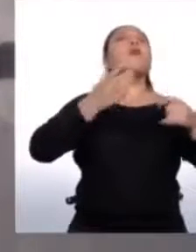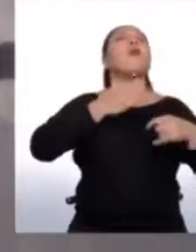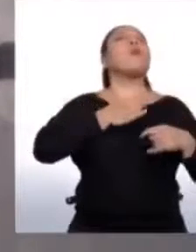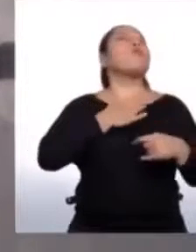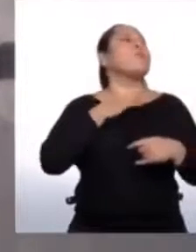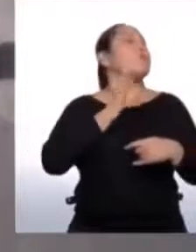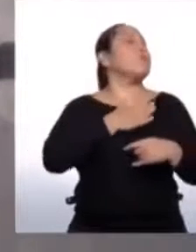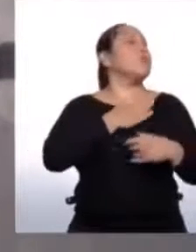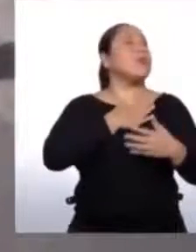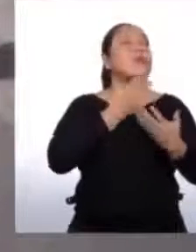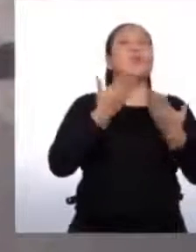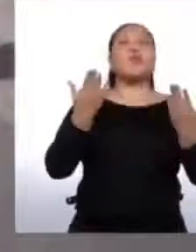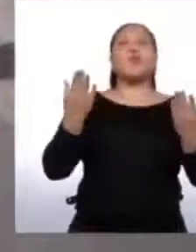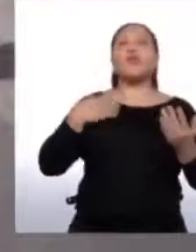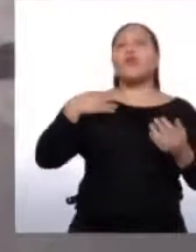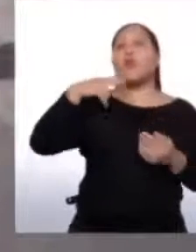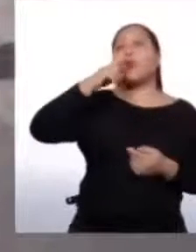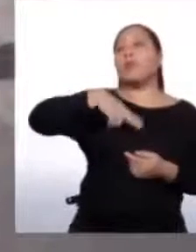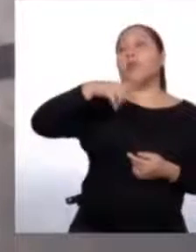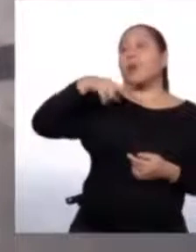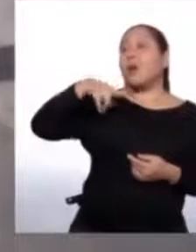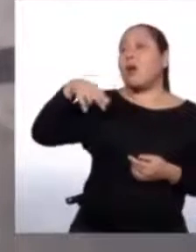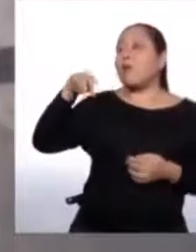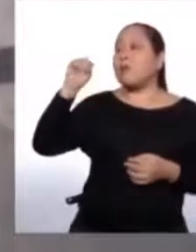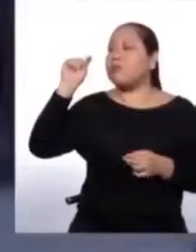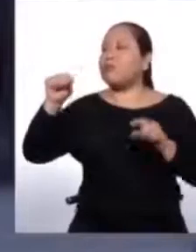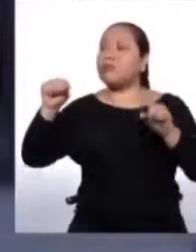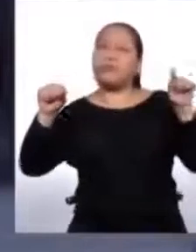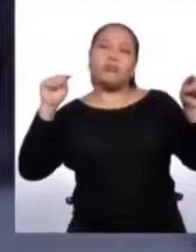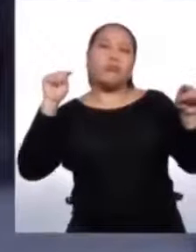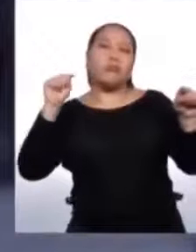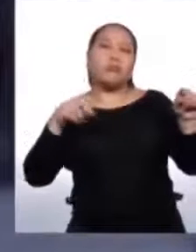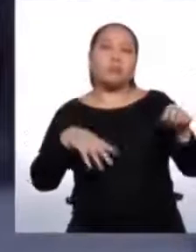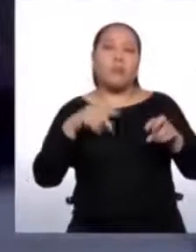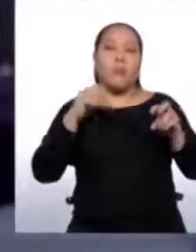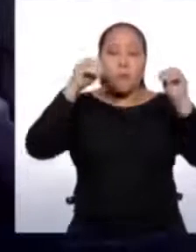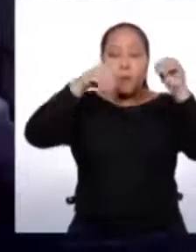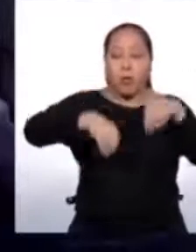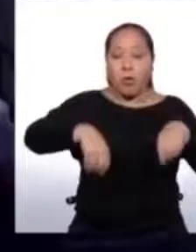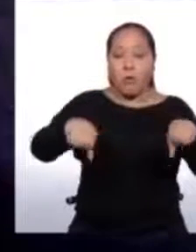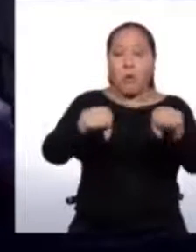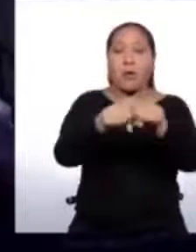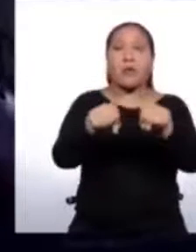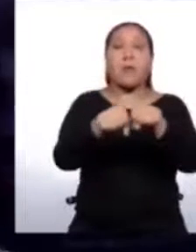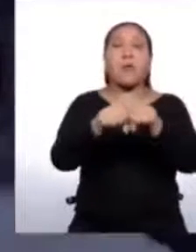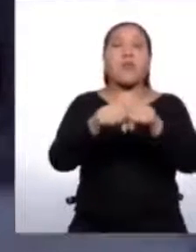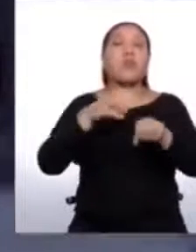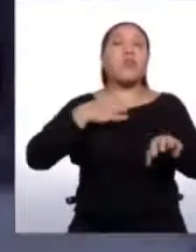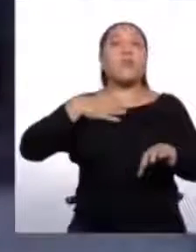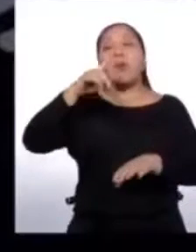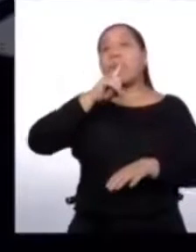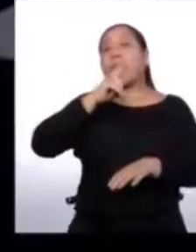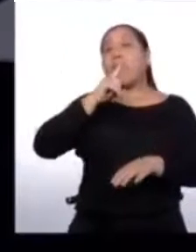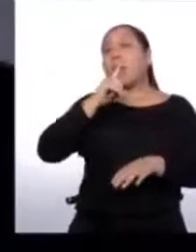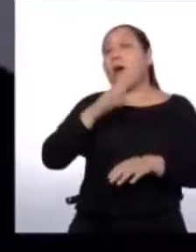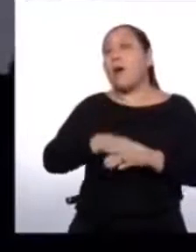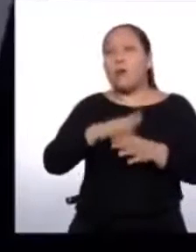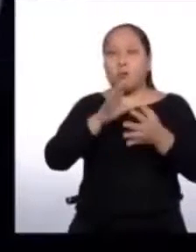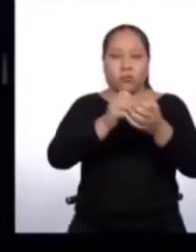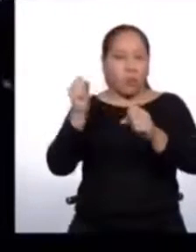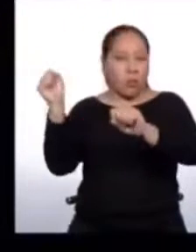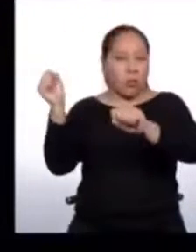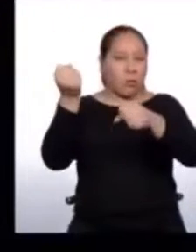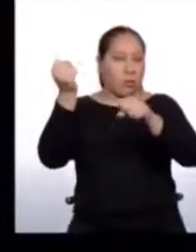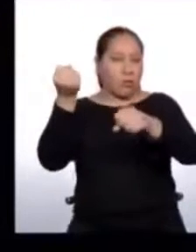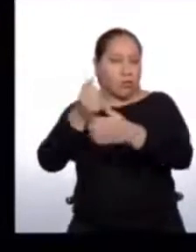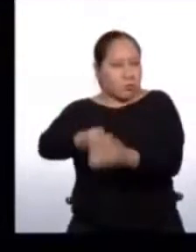bajos. Podía ahora pintar bigotes en el retrato del abuelo, calzar las viejas botas paternales o blandir como una jabalina la escoba que